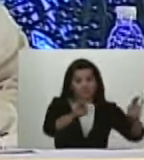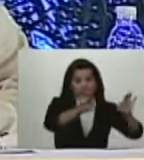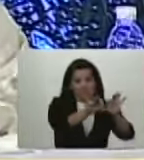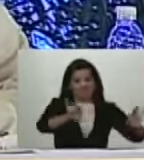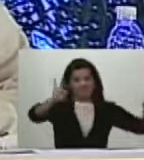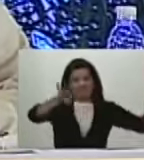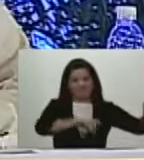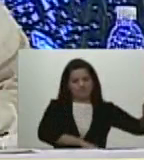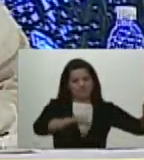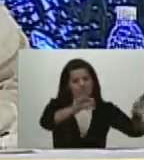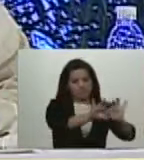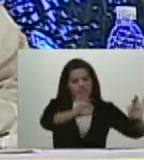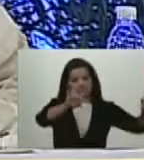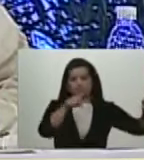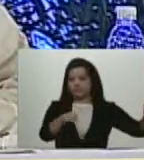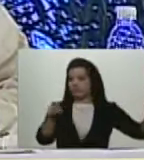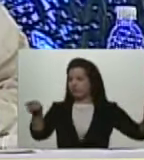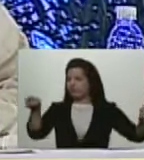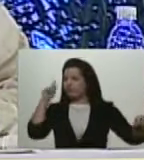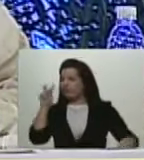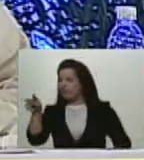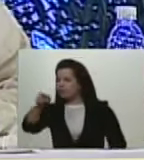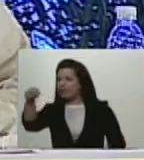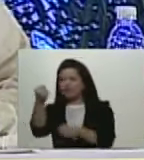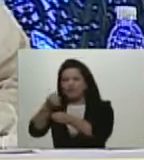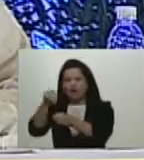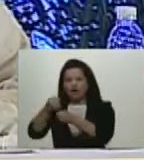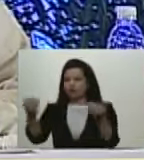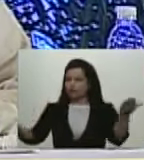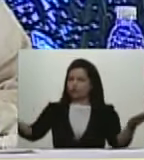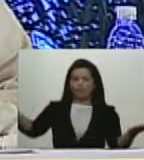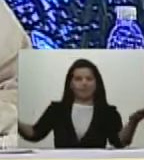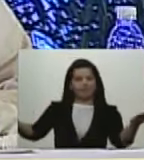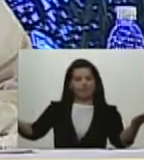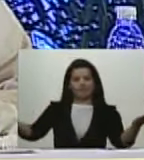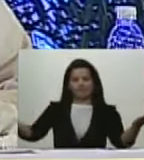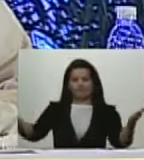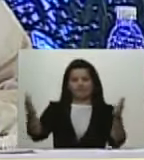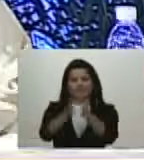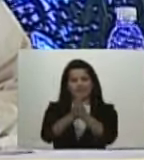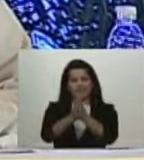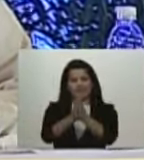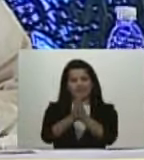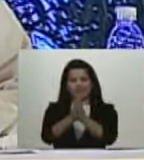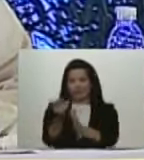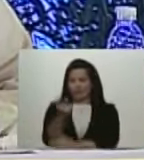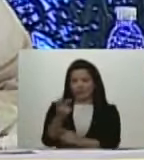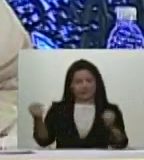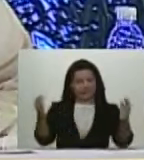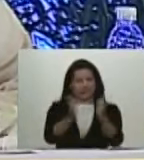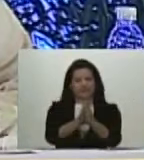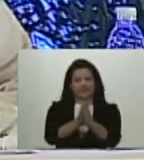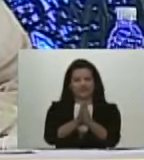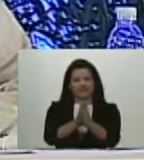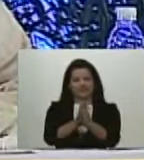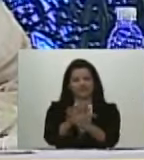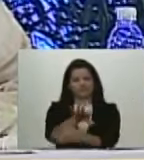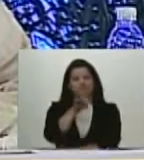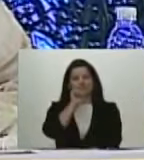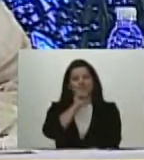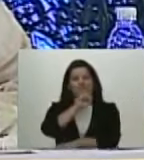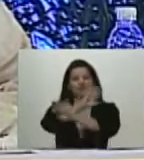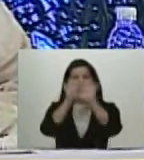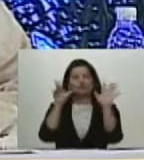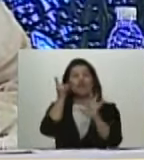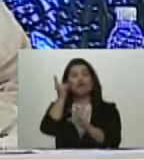y la tarea que hoy tenemos, podemos decir lo que la almirante en jefa Carmen Meléndez me ha dicho varias veces.